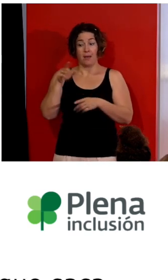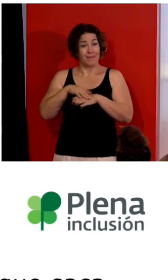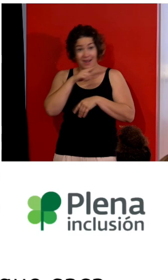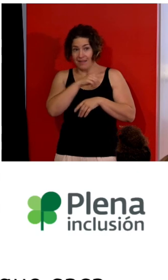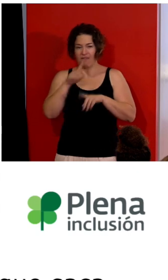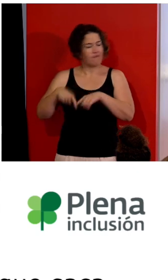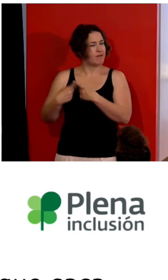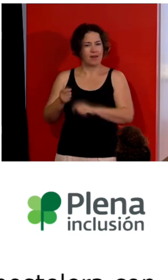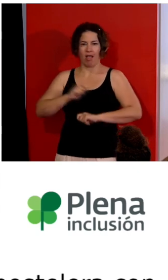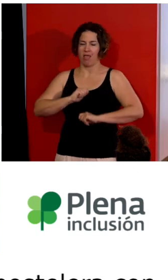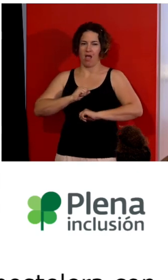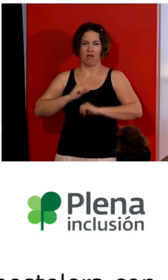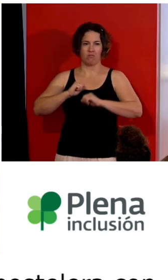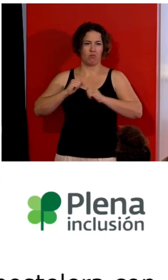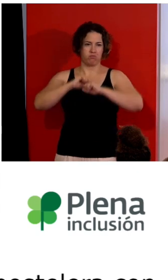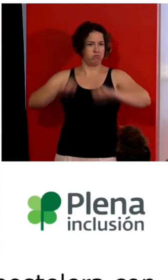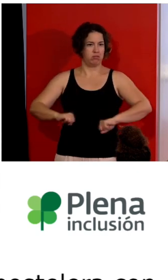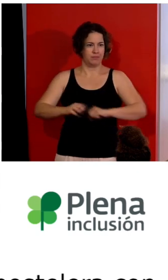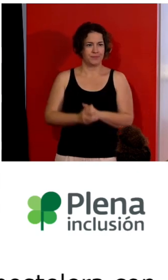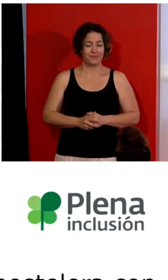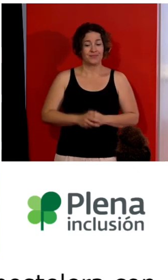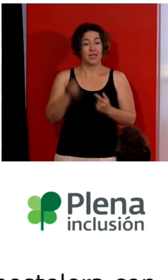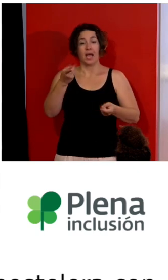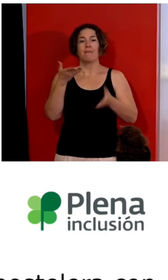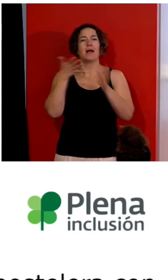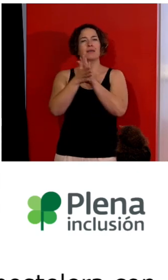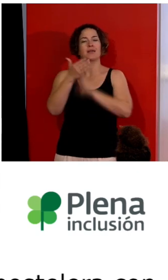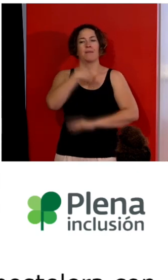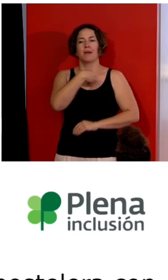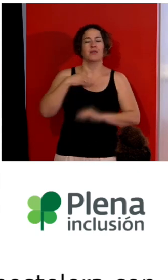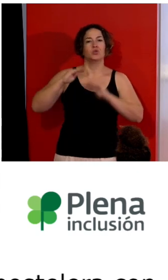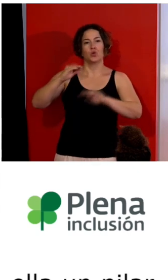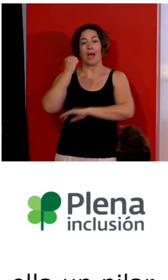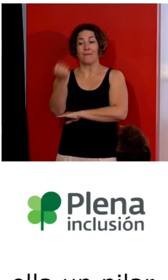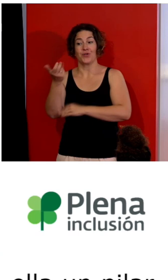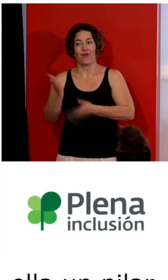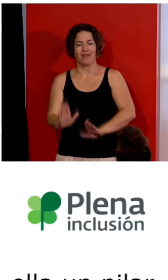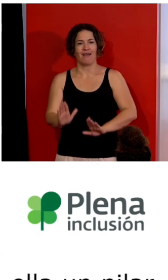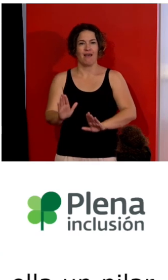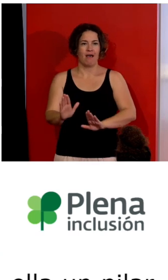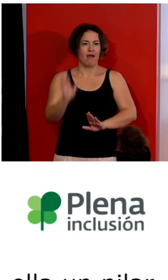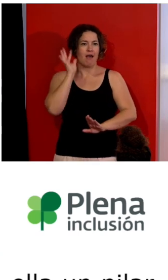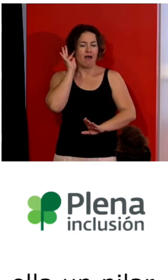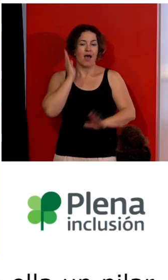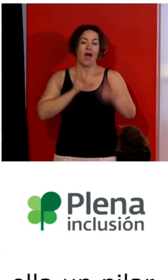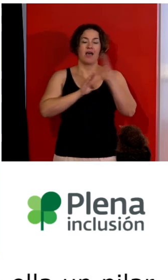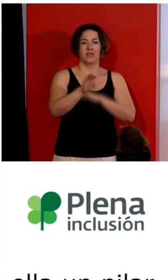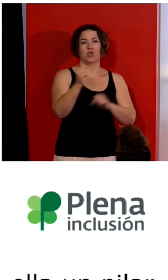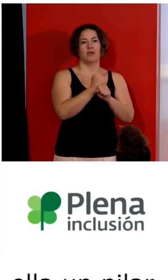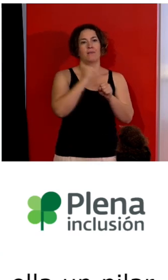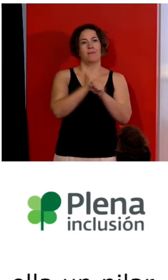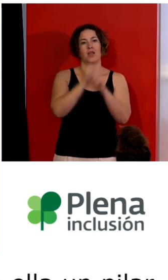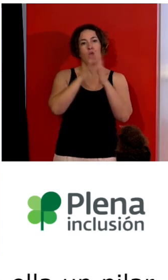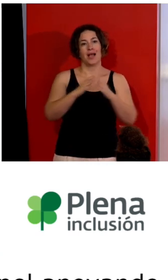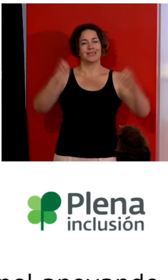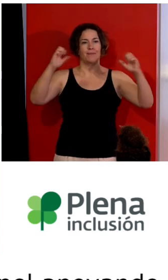fundamental. Rosa compartirá con nosotros su papel apoyando a su hija en el acceso y en el empleo en la Asamblea